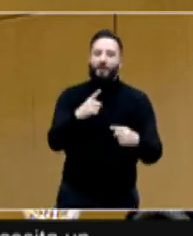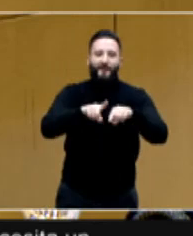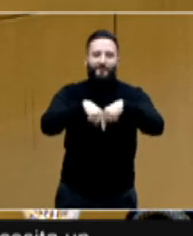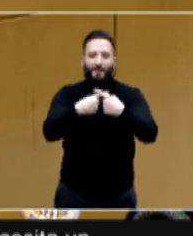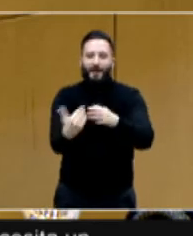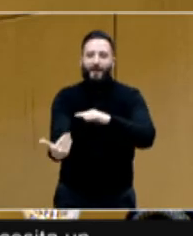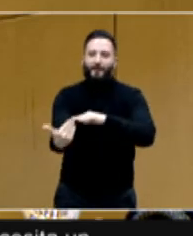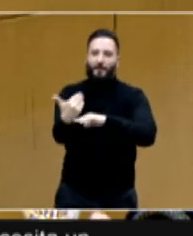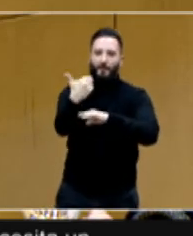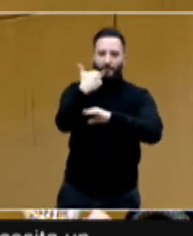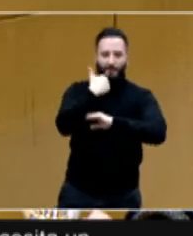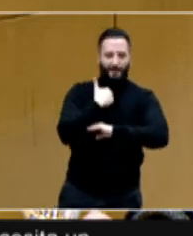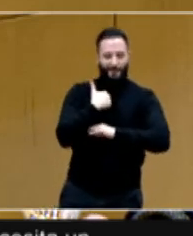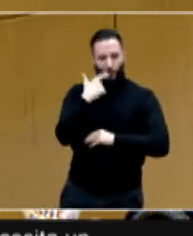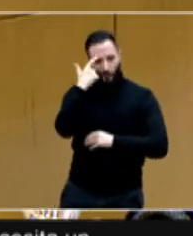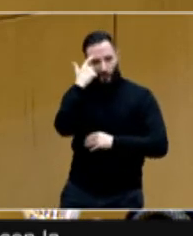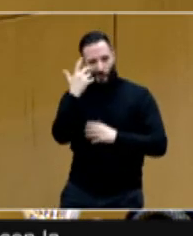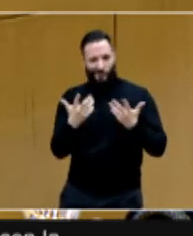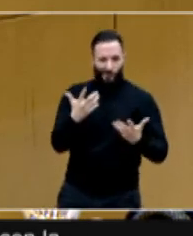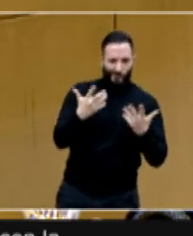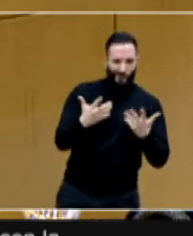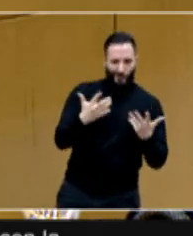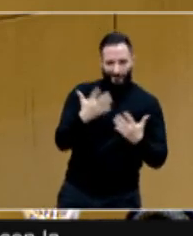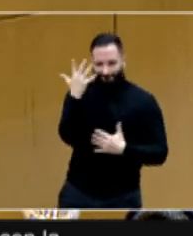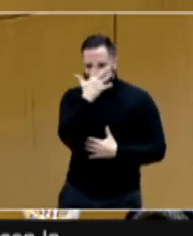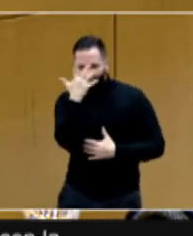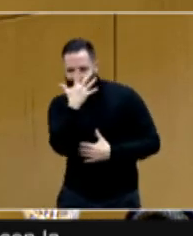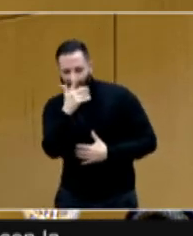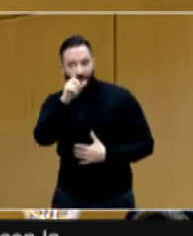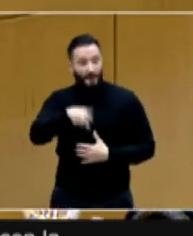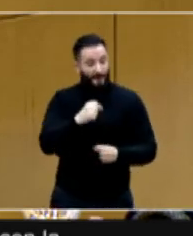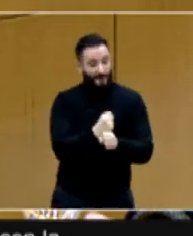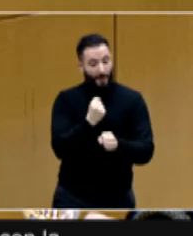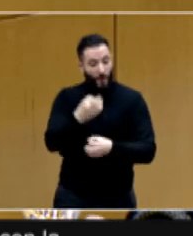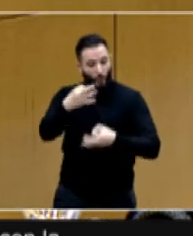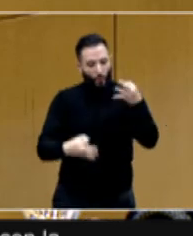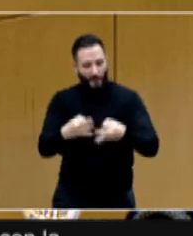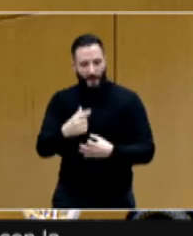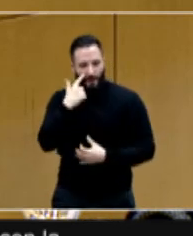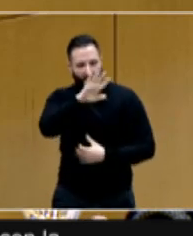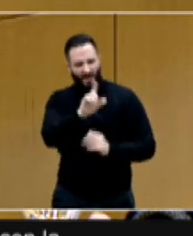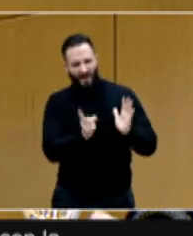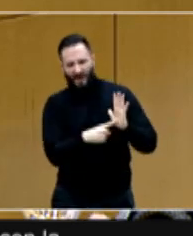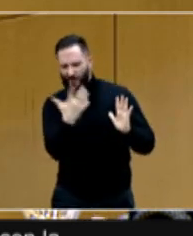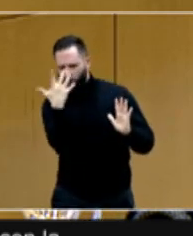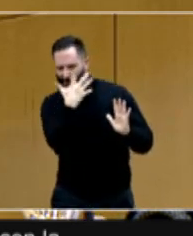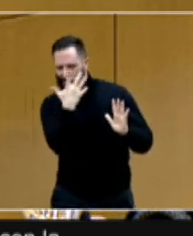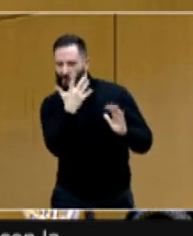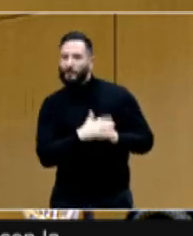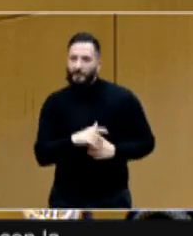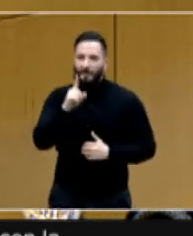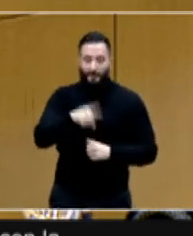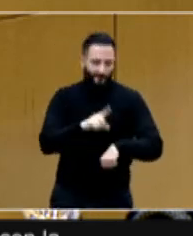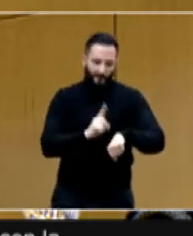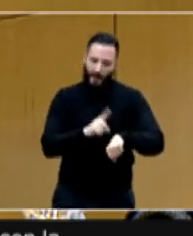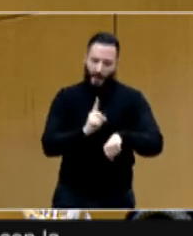a la ley hay muchos operadores jurídicos que también lo ven con desconfianza con susceptibilidades necesitamos por tanto tiempo para